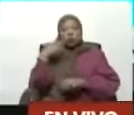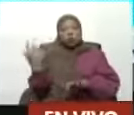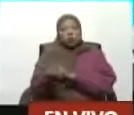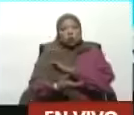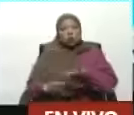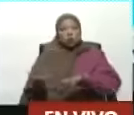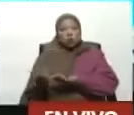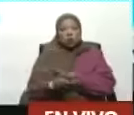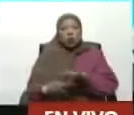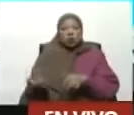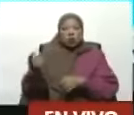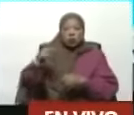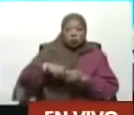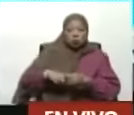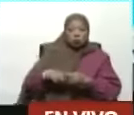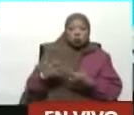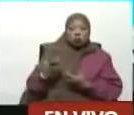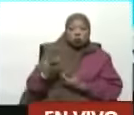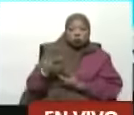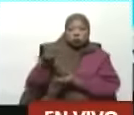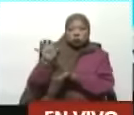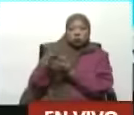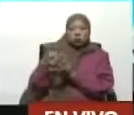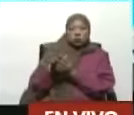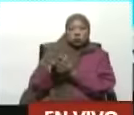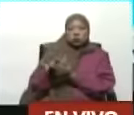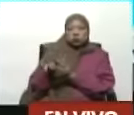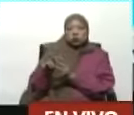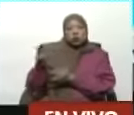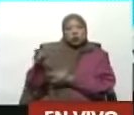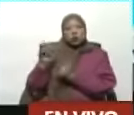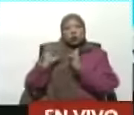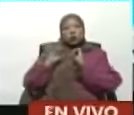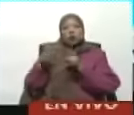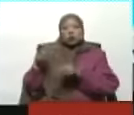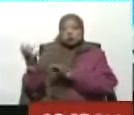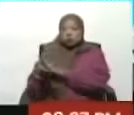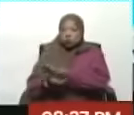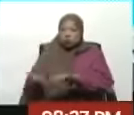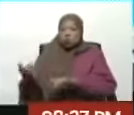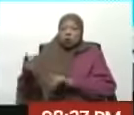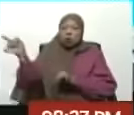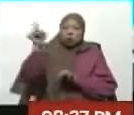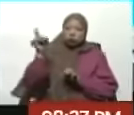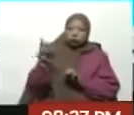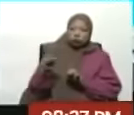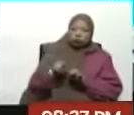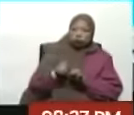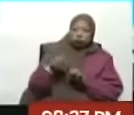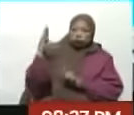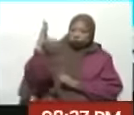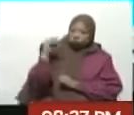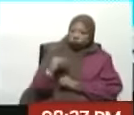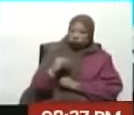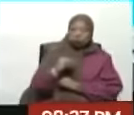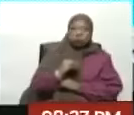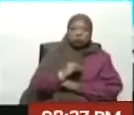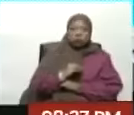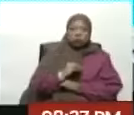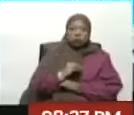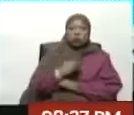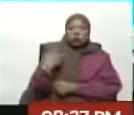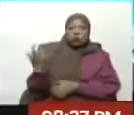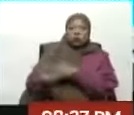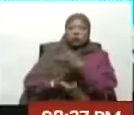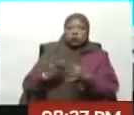a las tanquillas. Porque sabotaje de la tanquilla te sabotea los circuitos. Quemaron la tanquilla, le